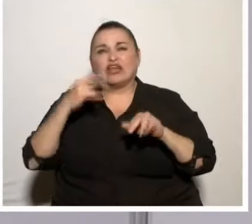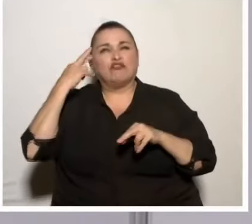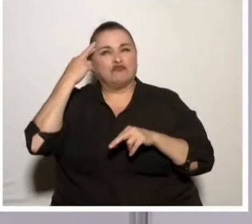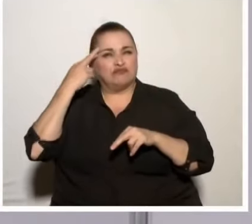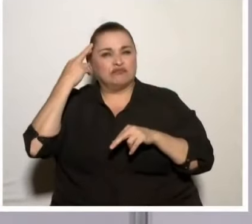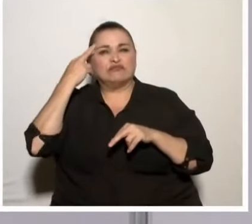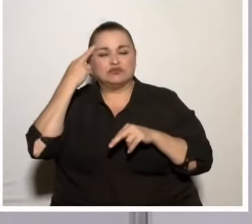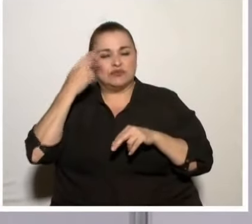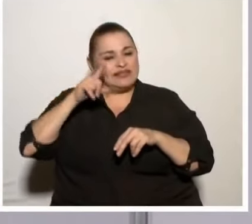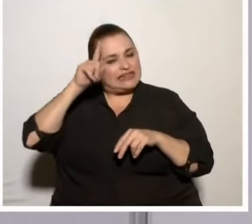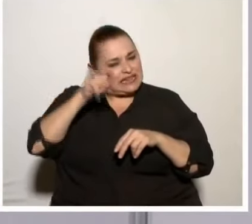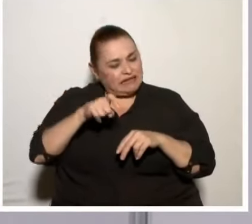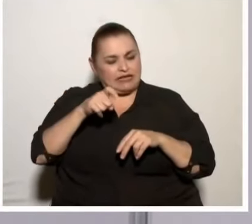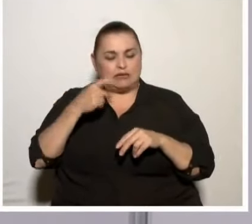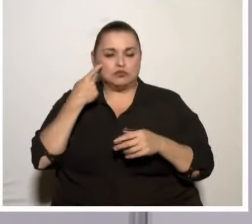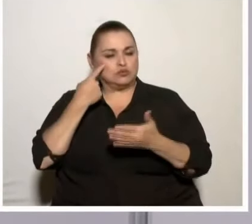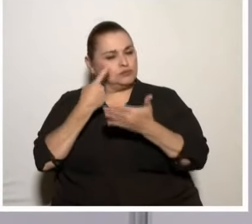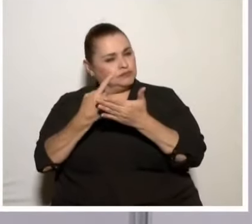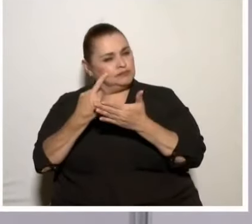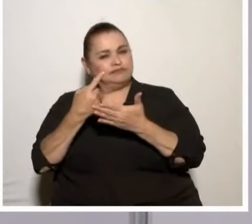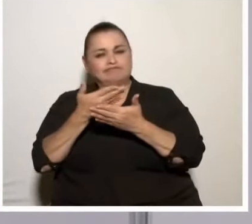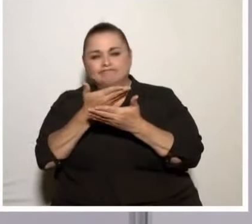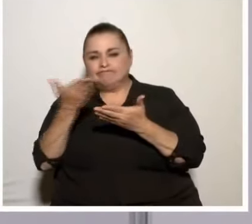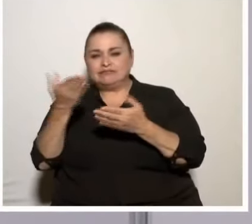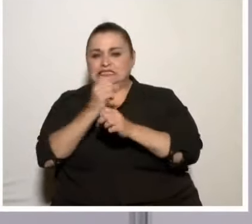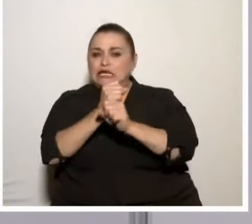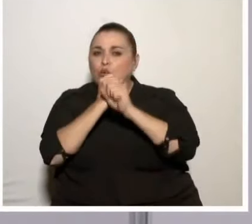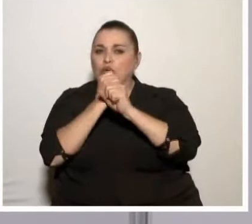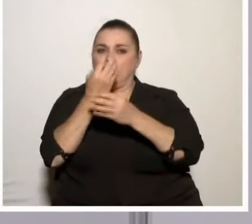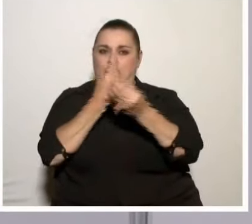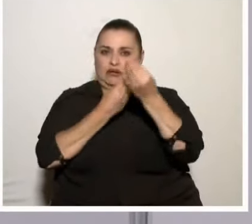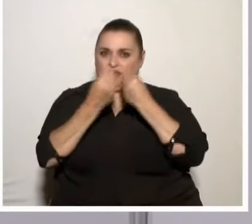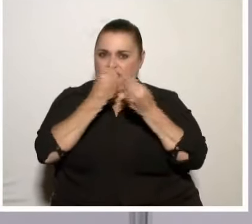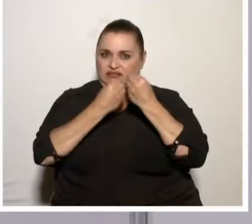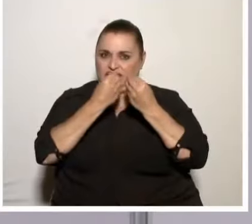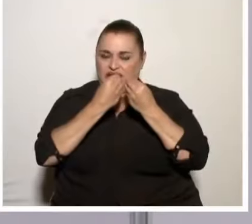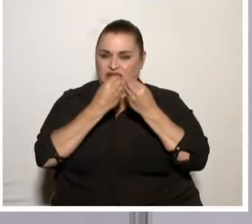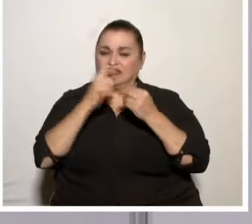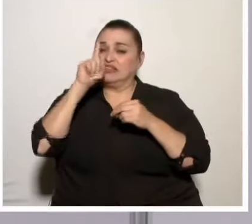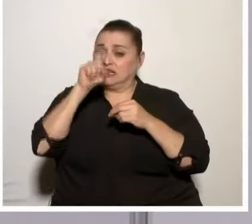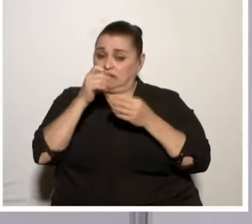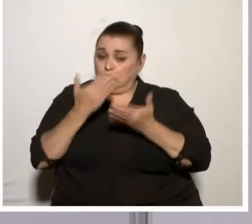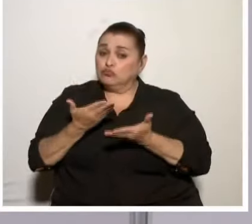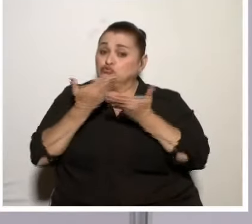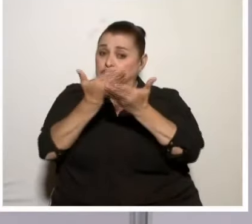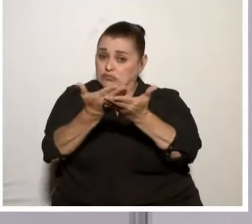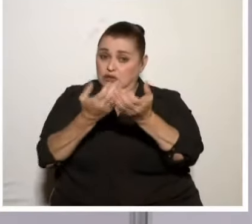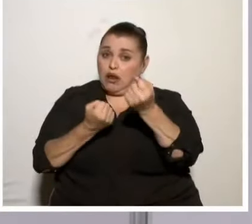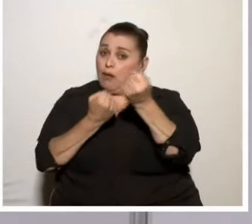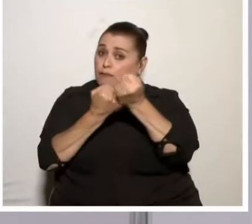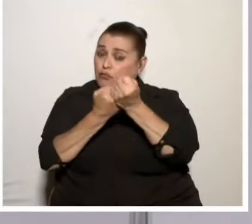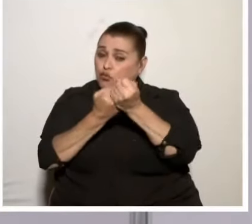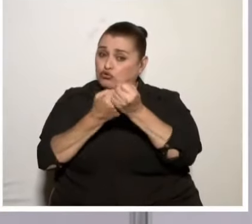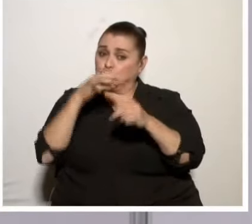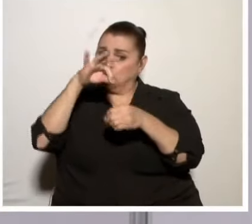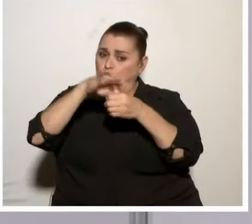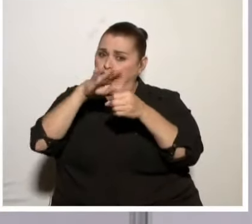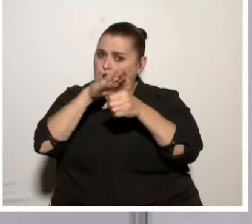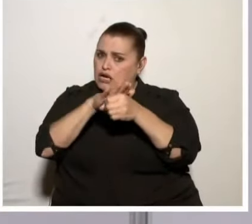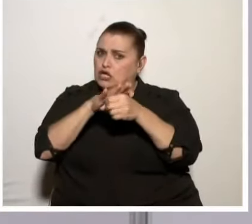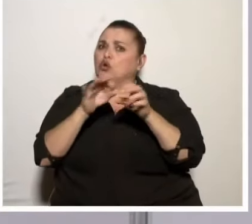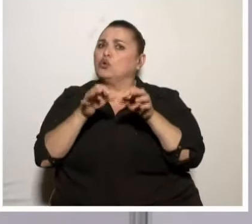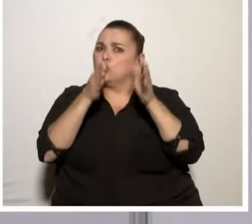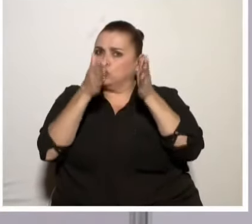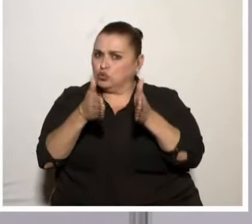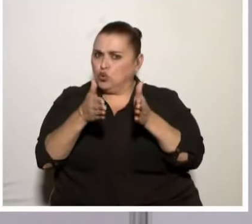de que debemos apostar por la seguridad alimentaria y debemos dar apoyo a nuestros agricultores, que